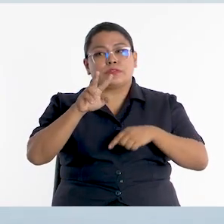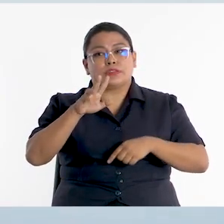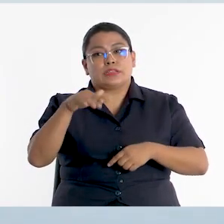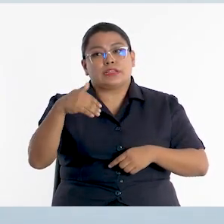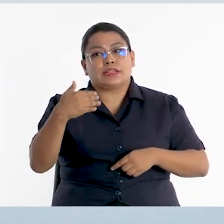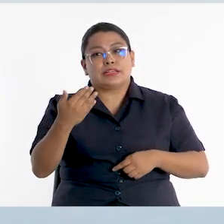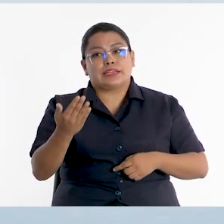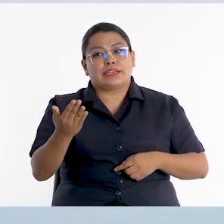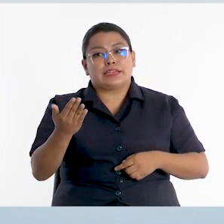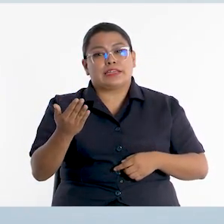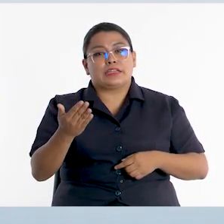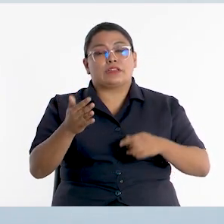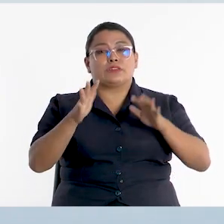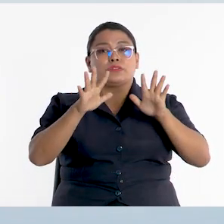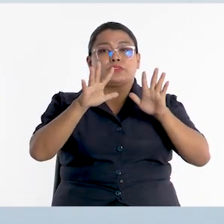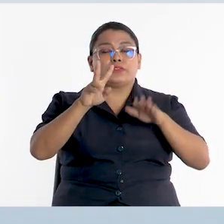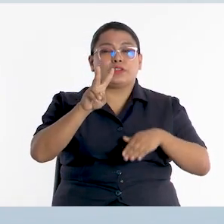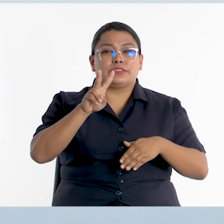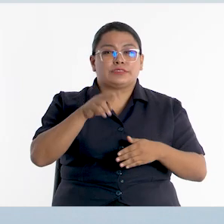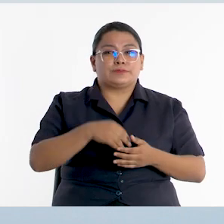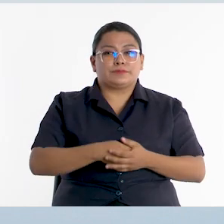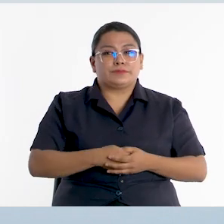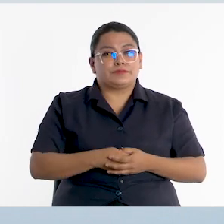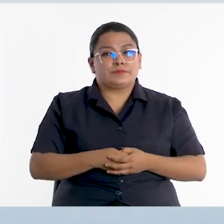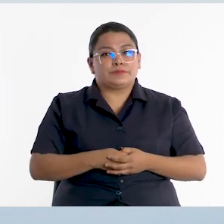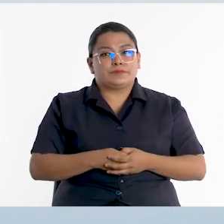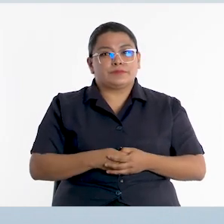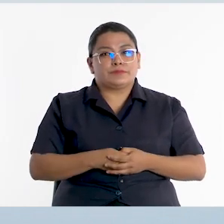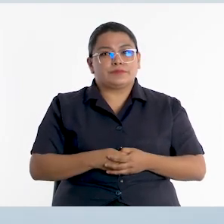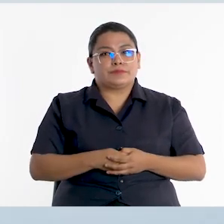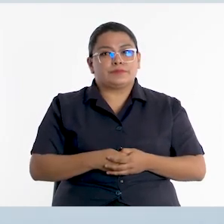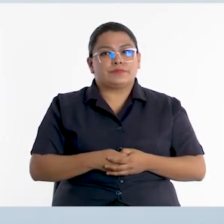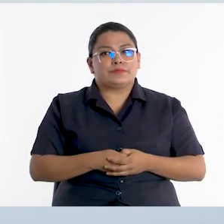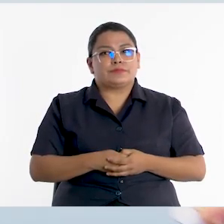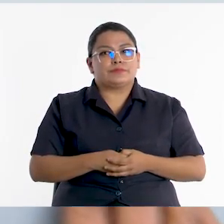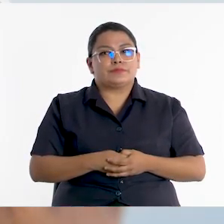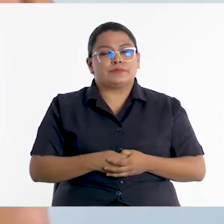4 por 3 es igual a 12.